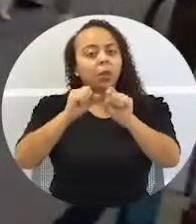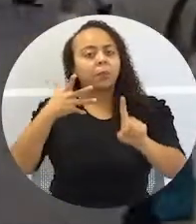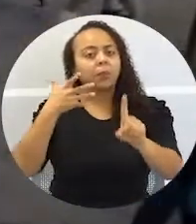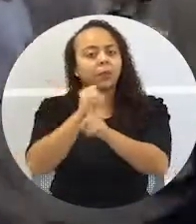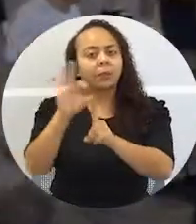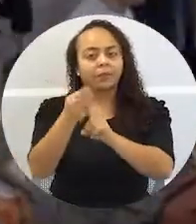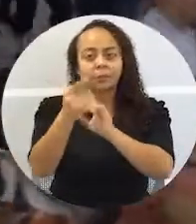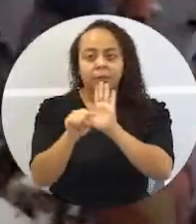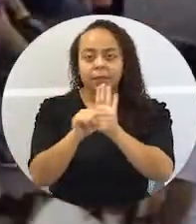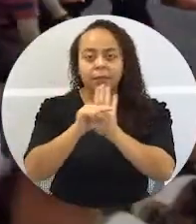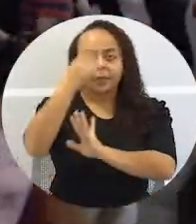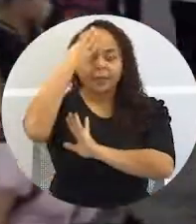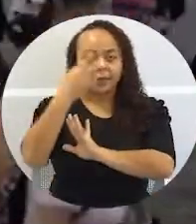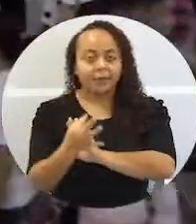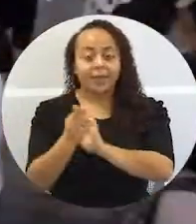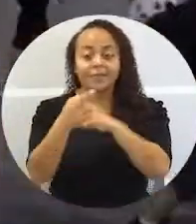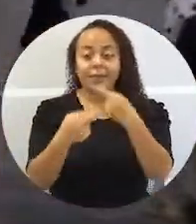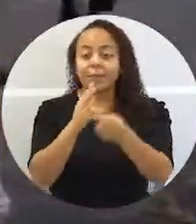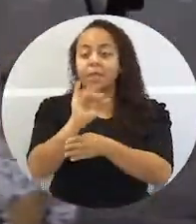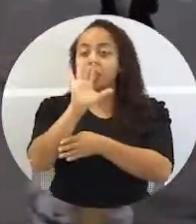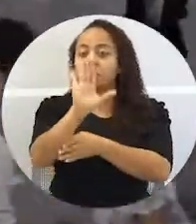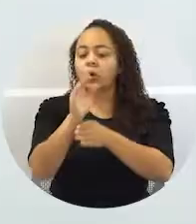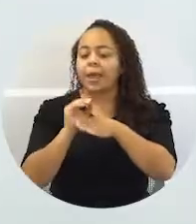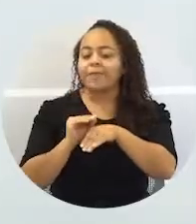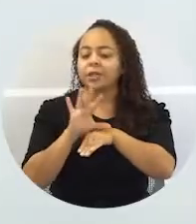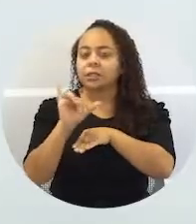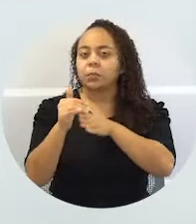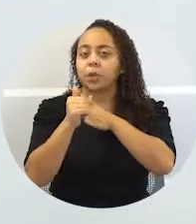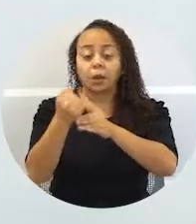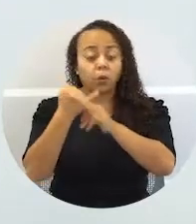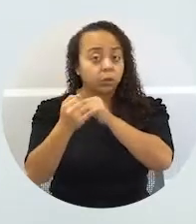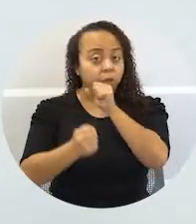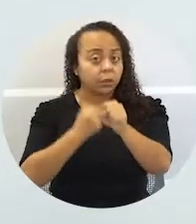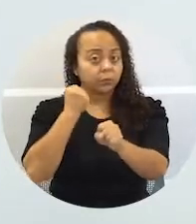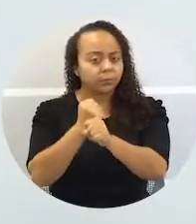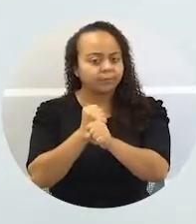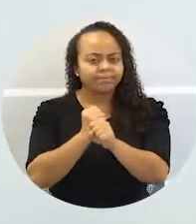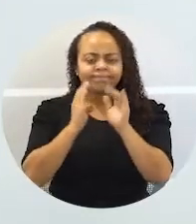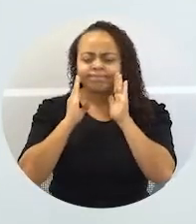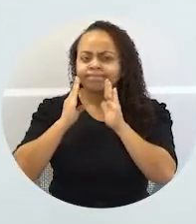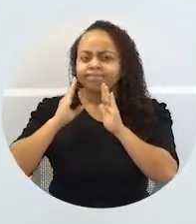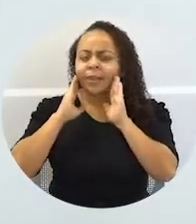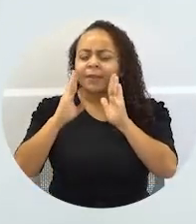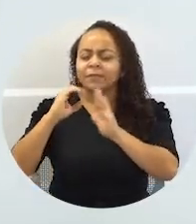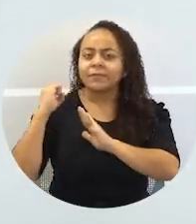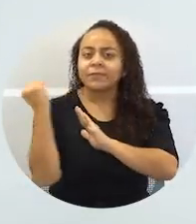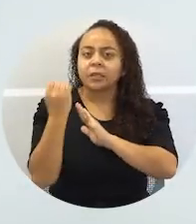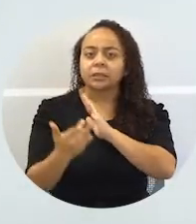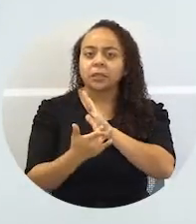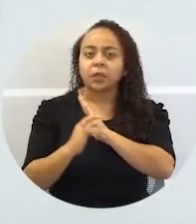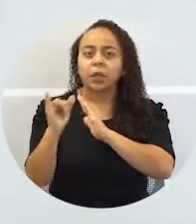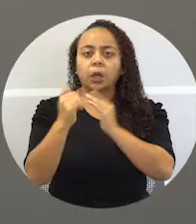la credibilidad del régimen y su influencia como líder durante el último año ha intervenido fuertemente en el sector de tecnología en empresas